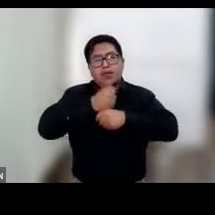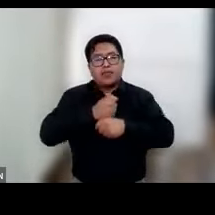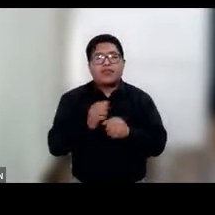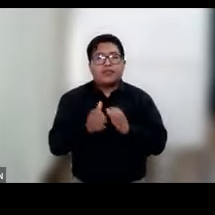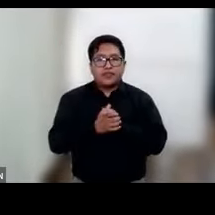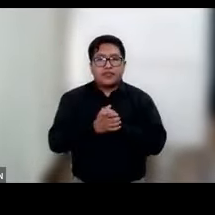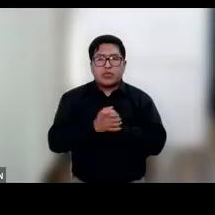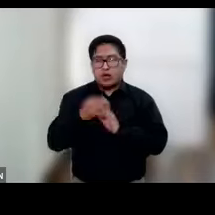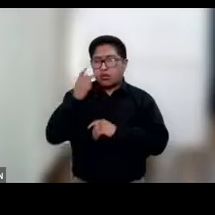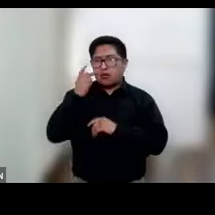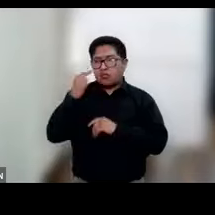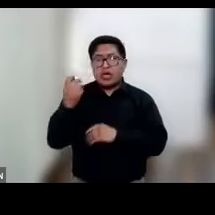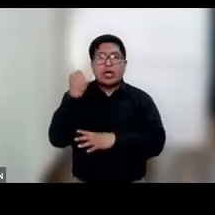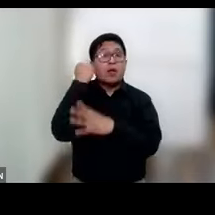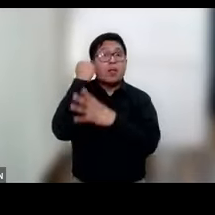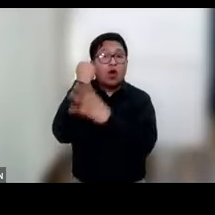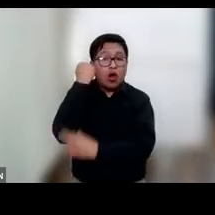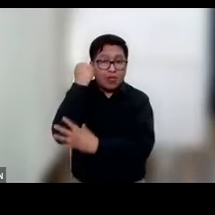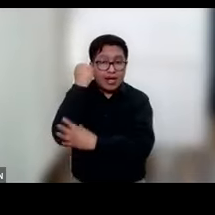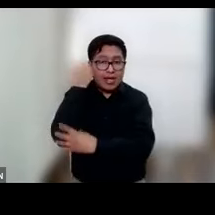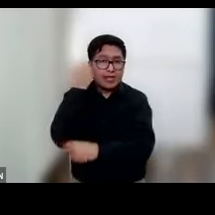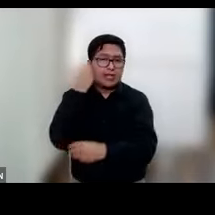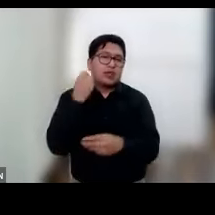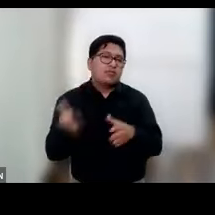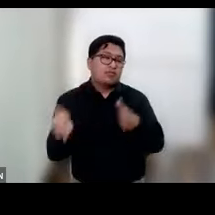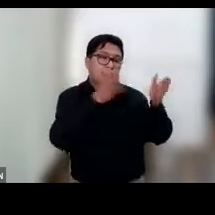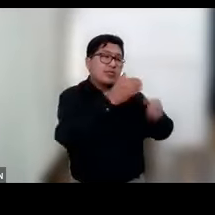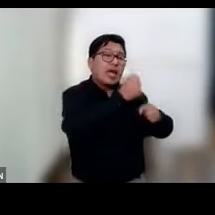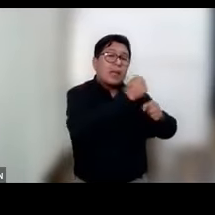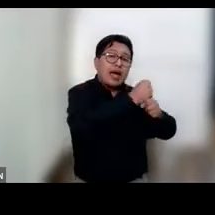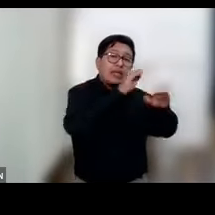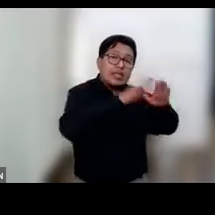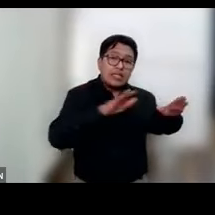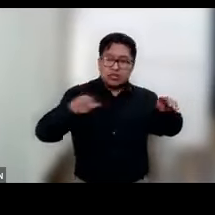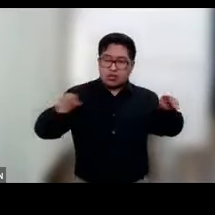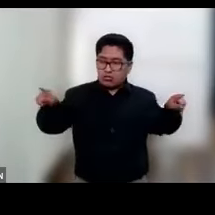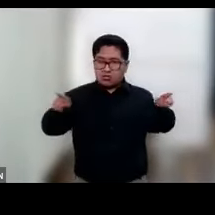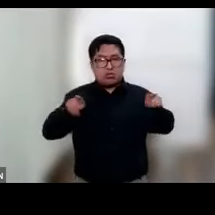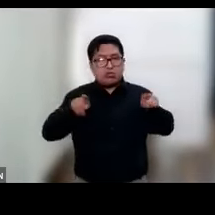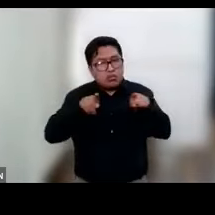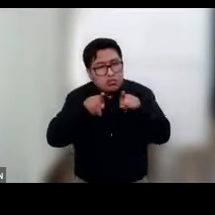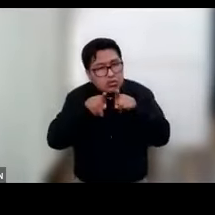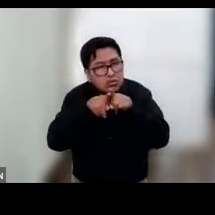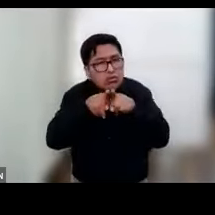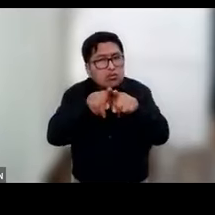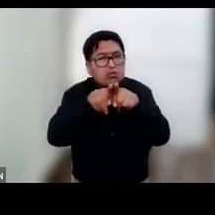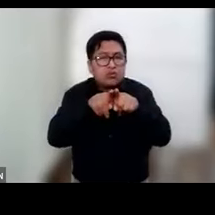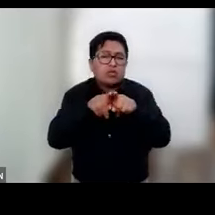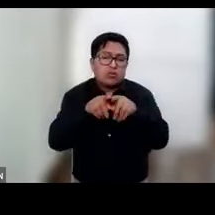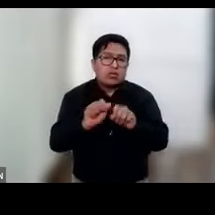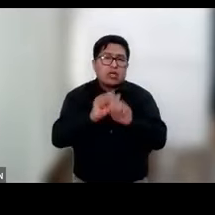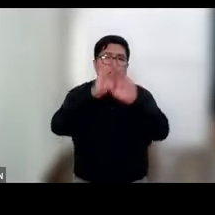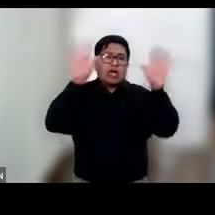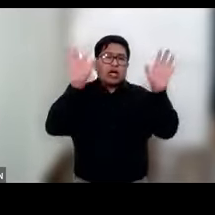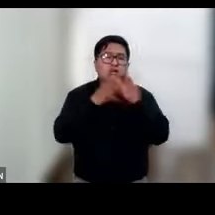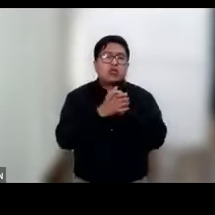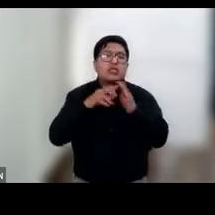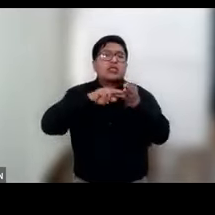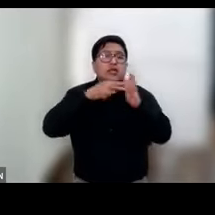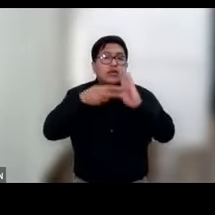de pobreza relacionada precisamente con el trabajo infantil es la base fundamental para